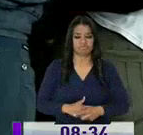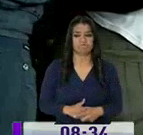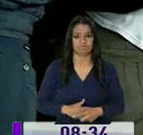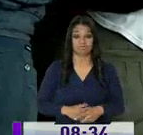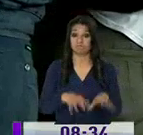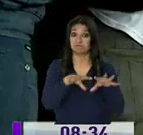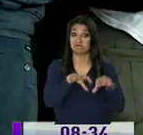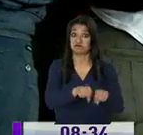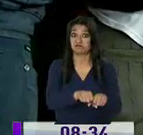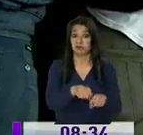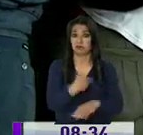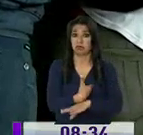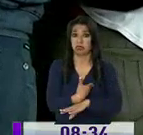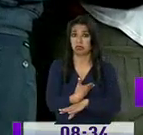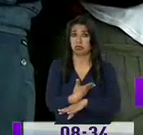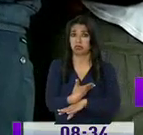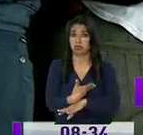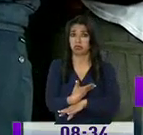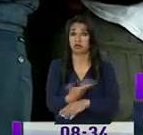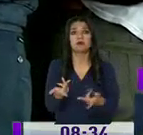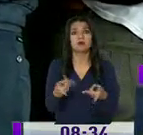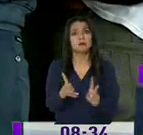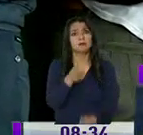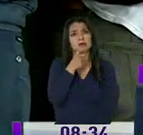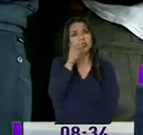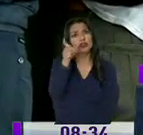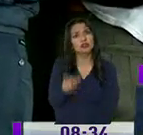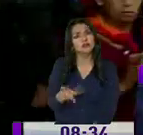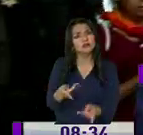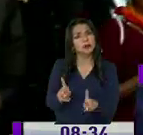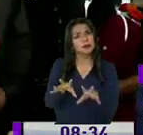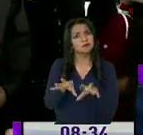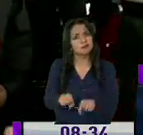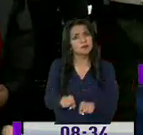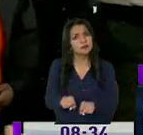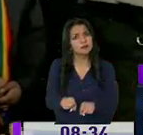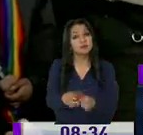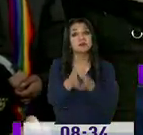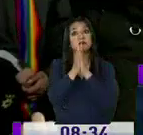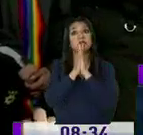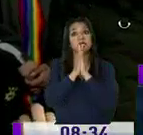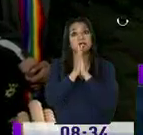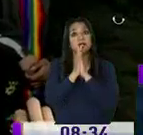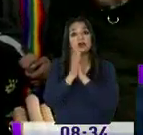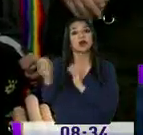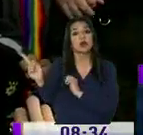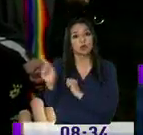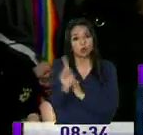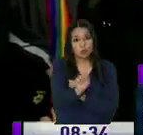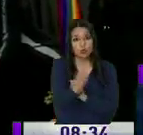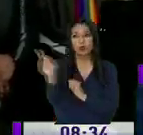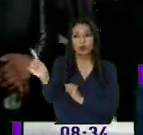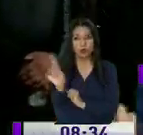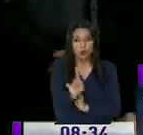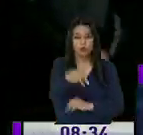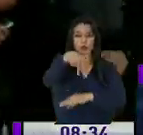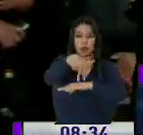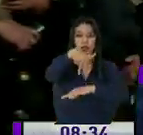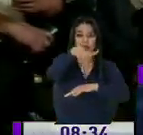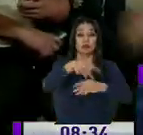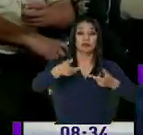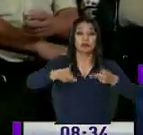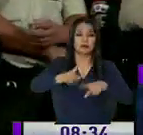Retención que se extendió con los representantes de los medios de comunicación. Nos solicitaron que transmitamos en vivo todo lo que